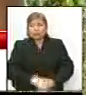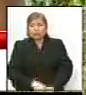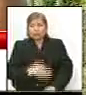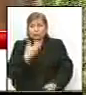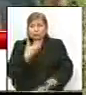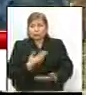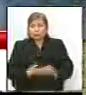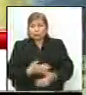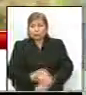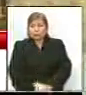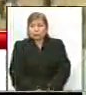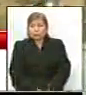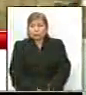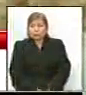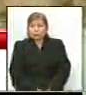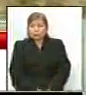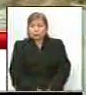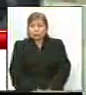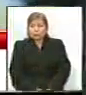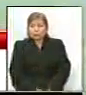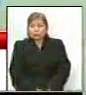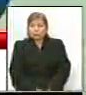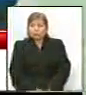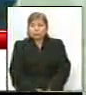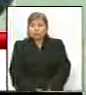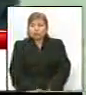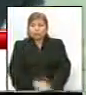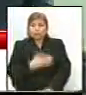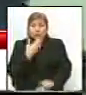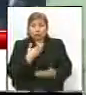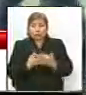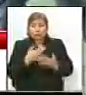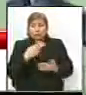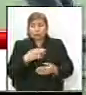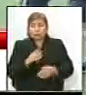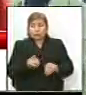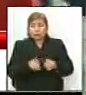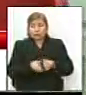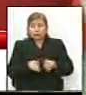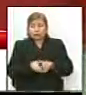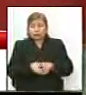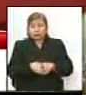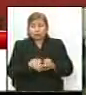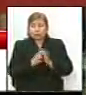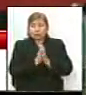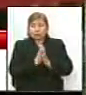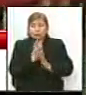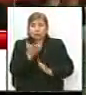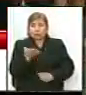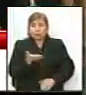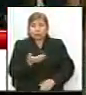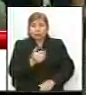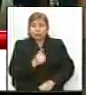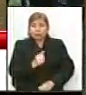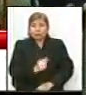Presidente. Gracias, señora. Igualmente vamos a invitar a don